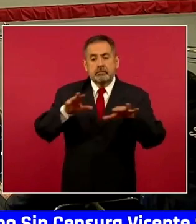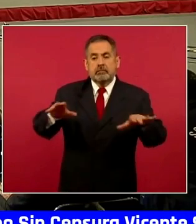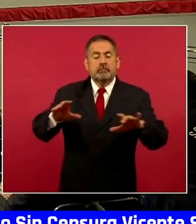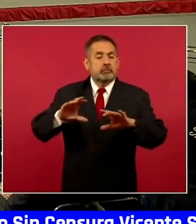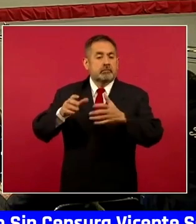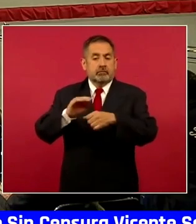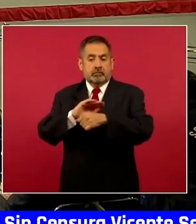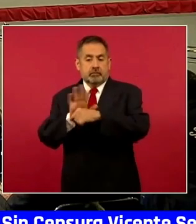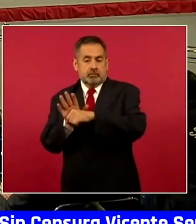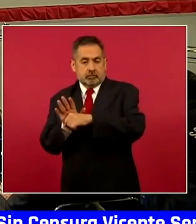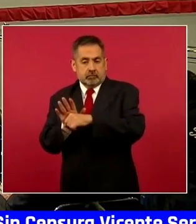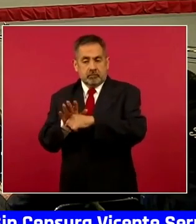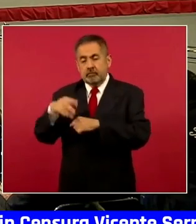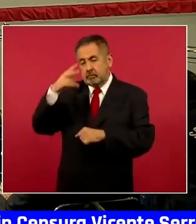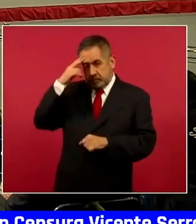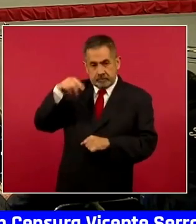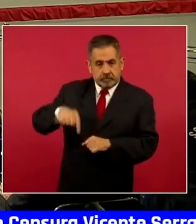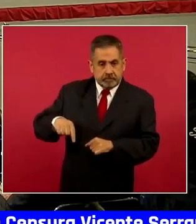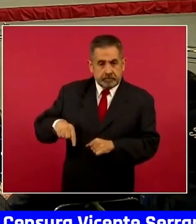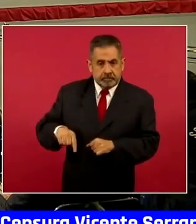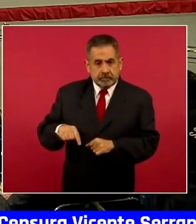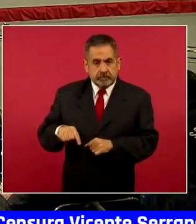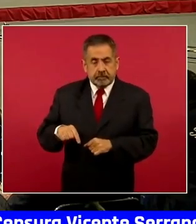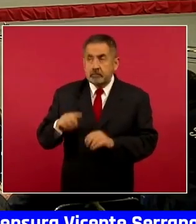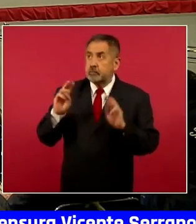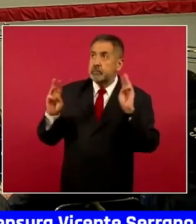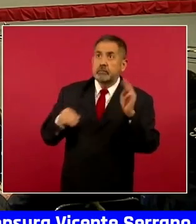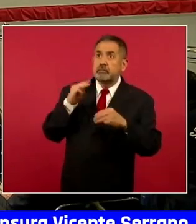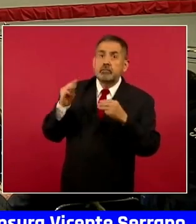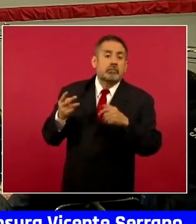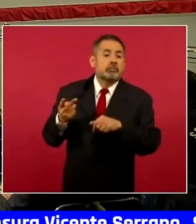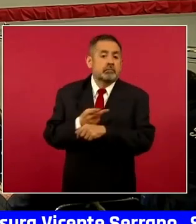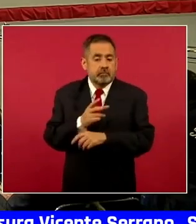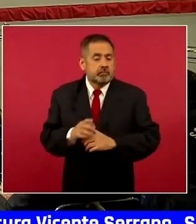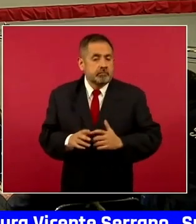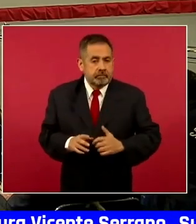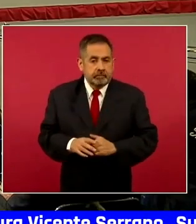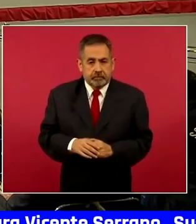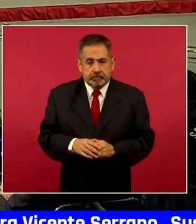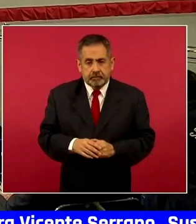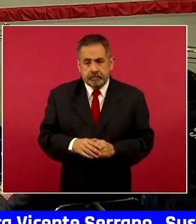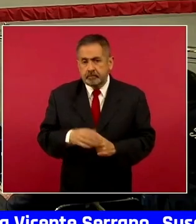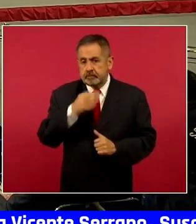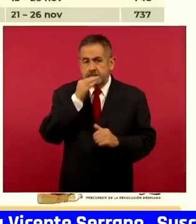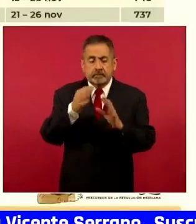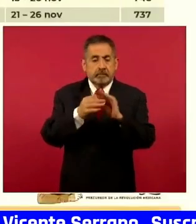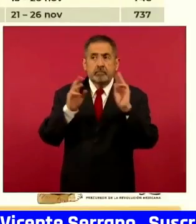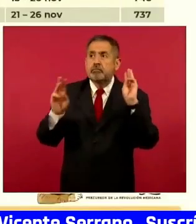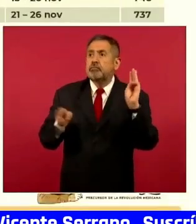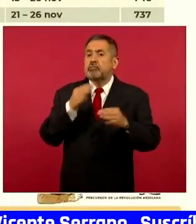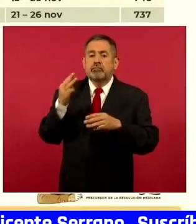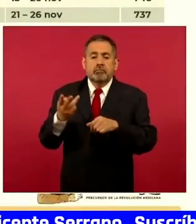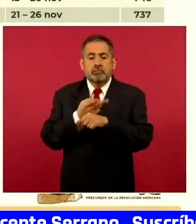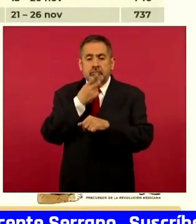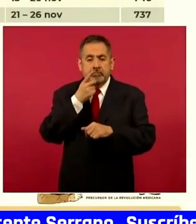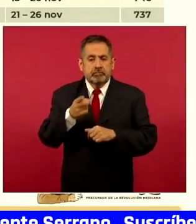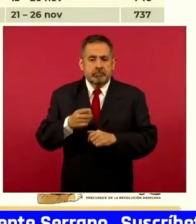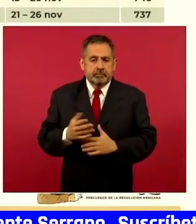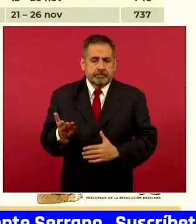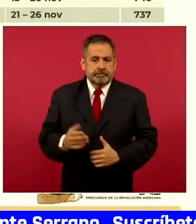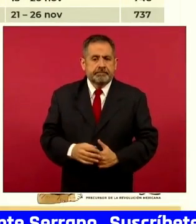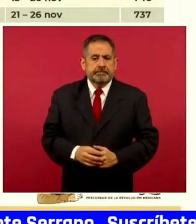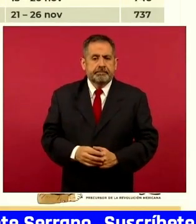de COVID en México y en general un comentario en el mundo. Empiezo comentando sobre el mundo.